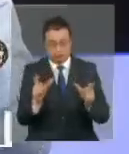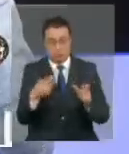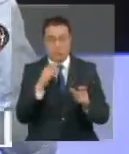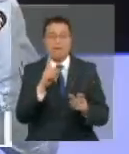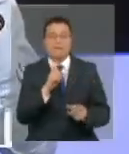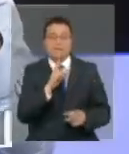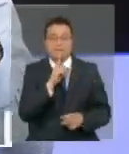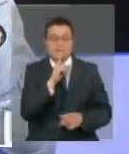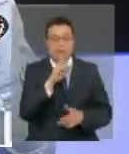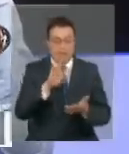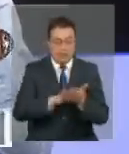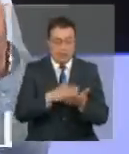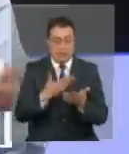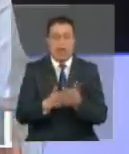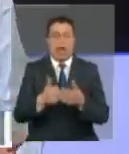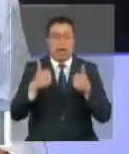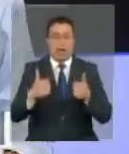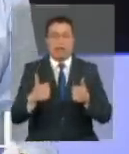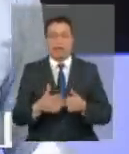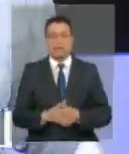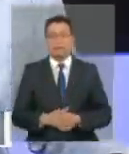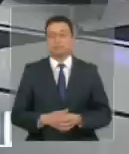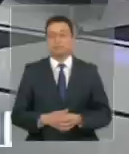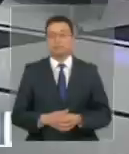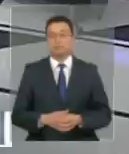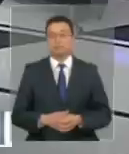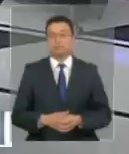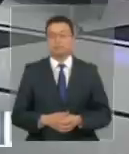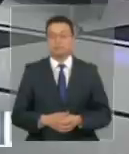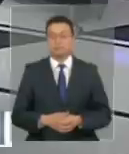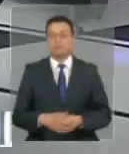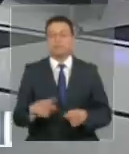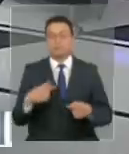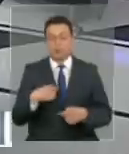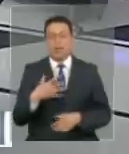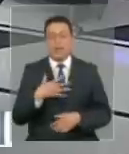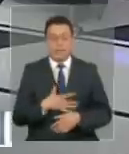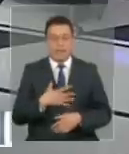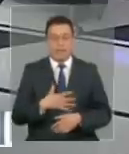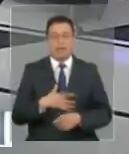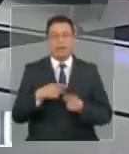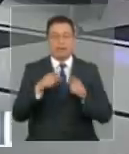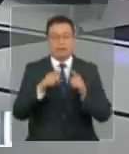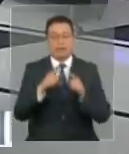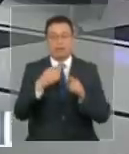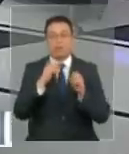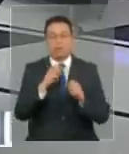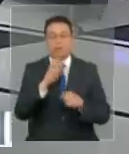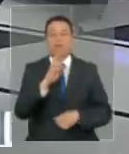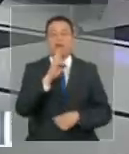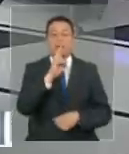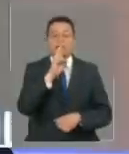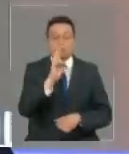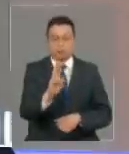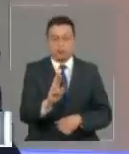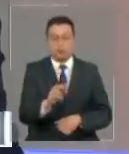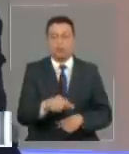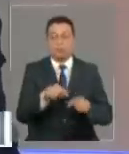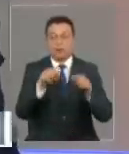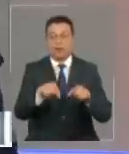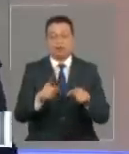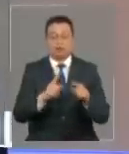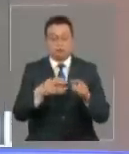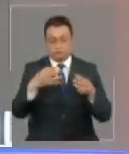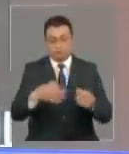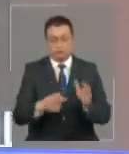de calidad, de salud de calidad. Yo quisiera tener oportunidad de contestar. Primero, Esto no es